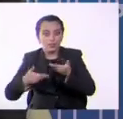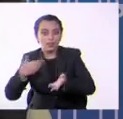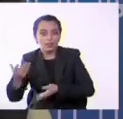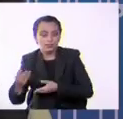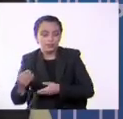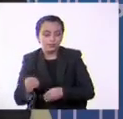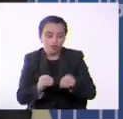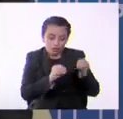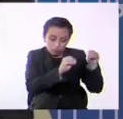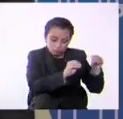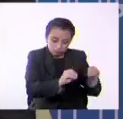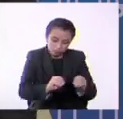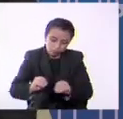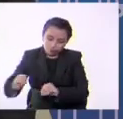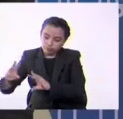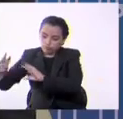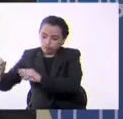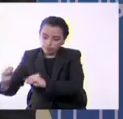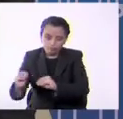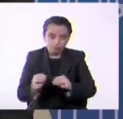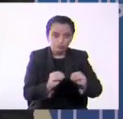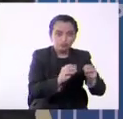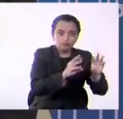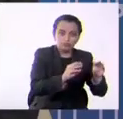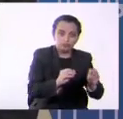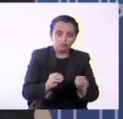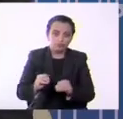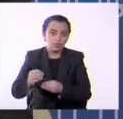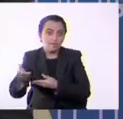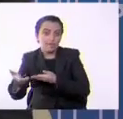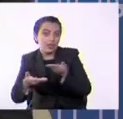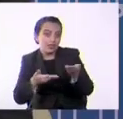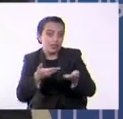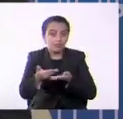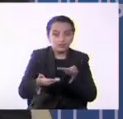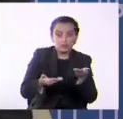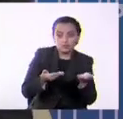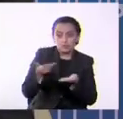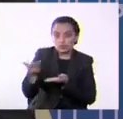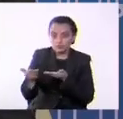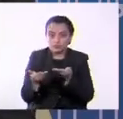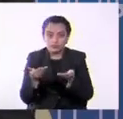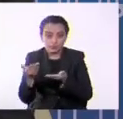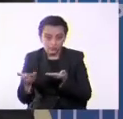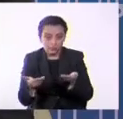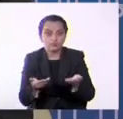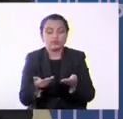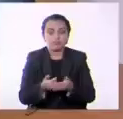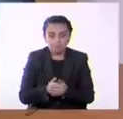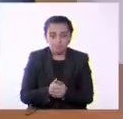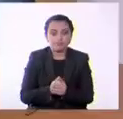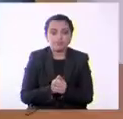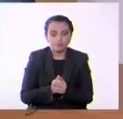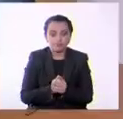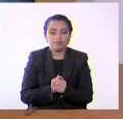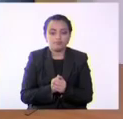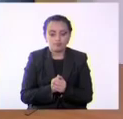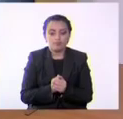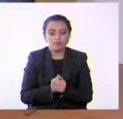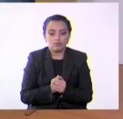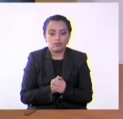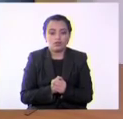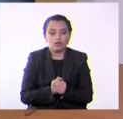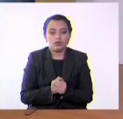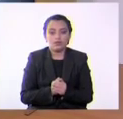de las mercaderías y facilitar así el flujo del comercio en un país o en una zona geográfica. Yo he visto este tipo